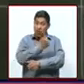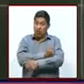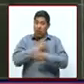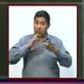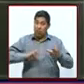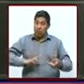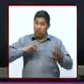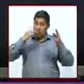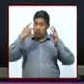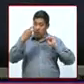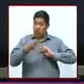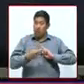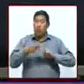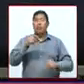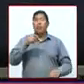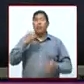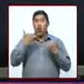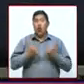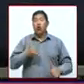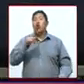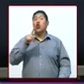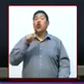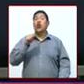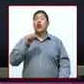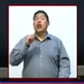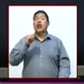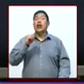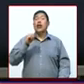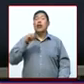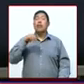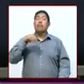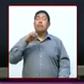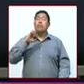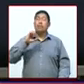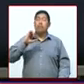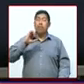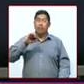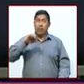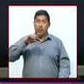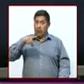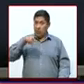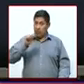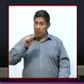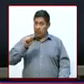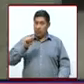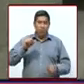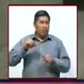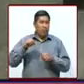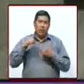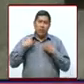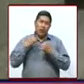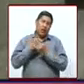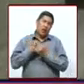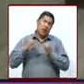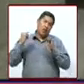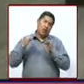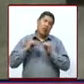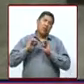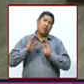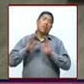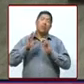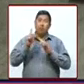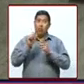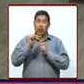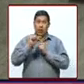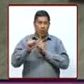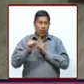actual fiscal lanchipa tenga la independencia que establece la Constitución política del Estado además se aprobó en detalle un